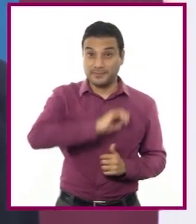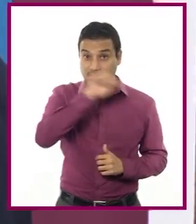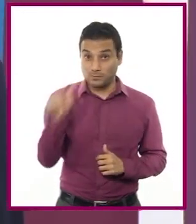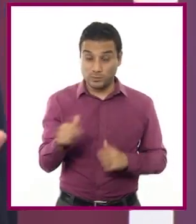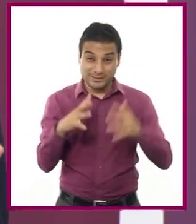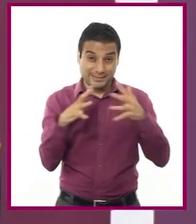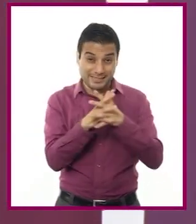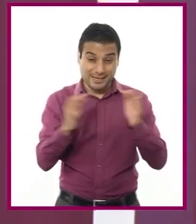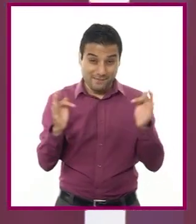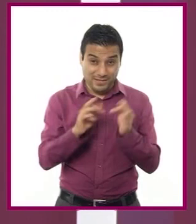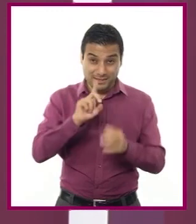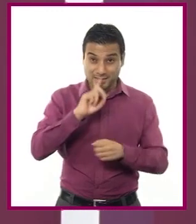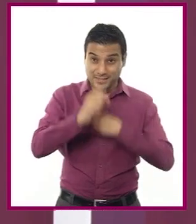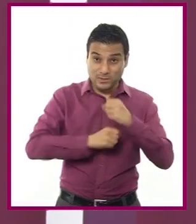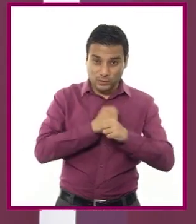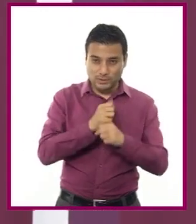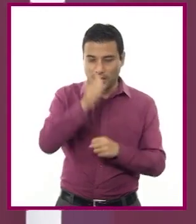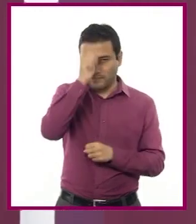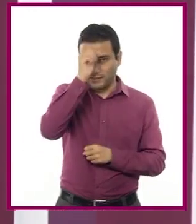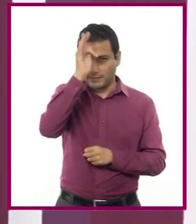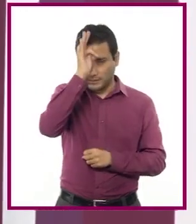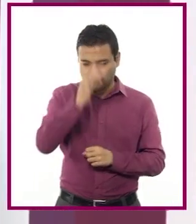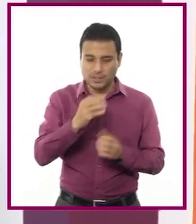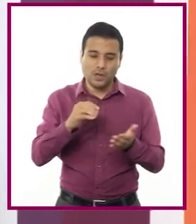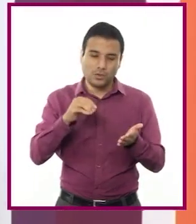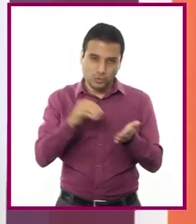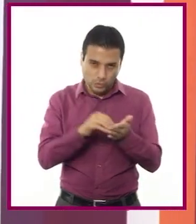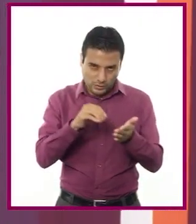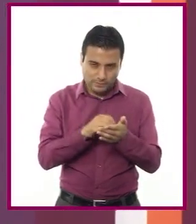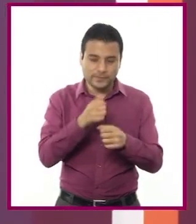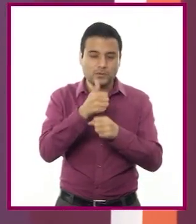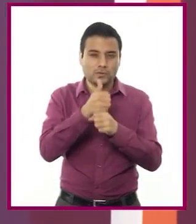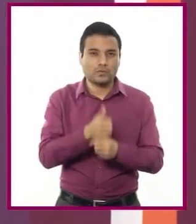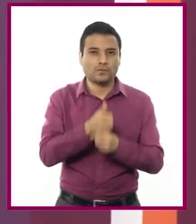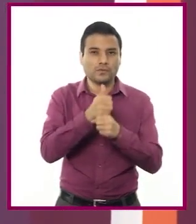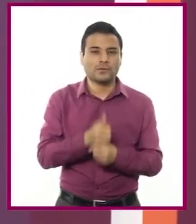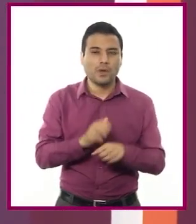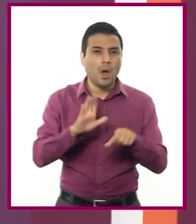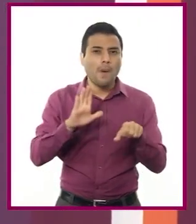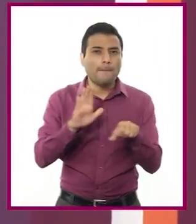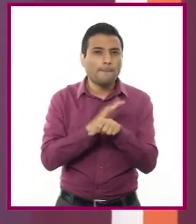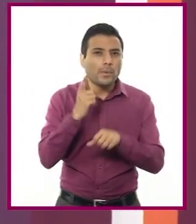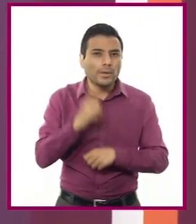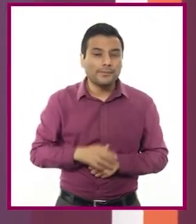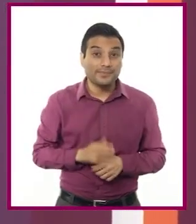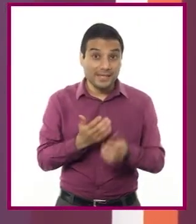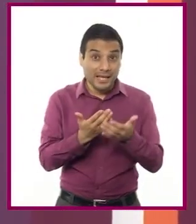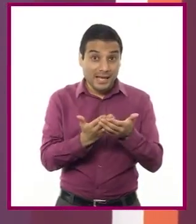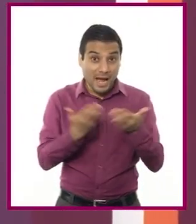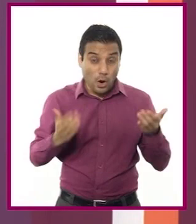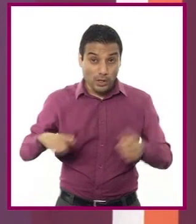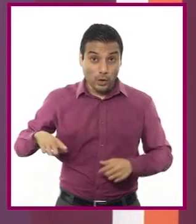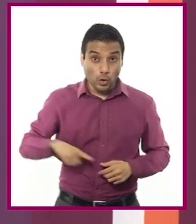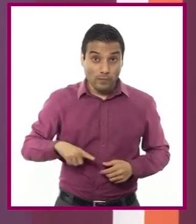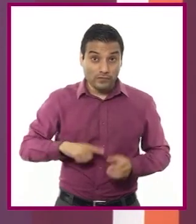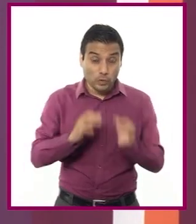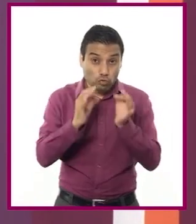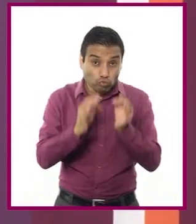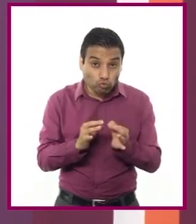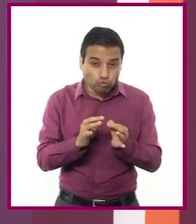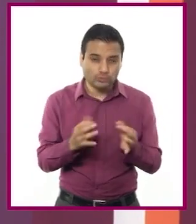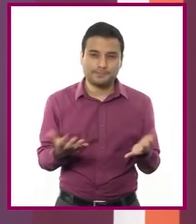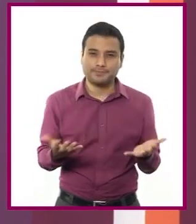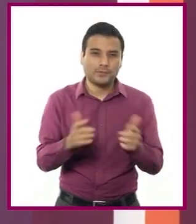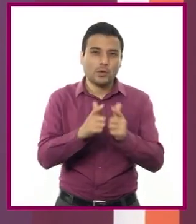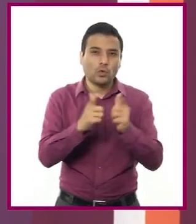Fría, Afganistán sigue sufriendo las consecuencias, pues hasta la fecha no tiene un gobierno estable y los grupos